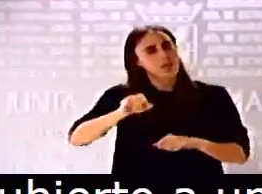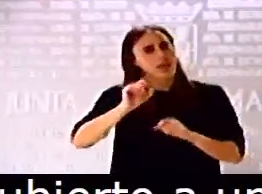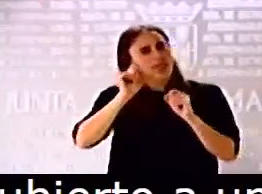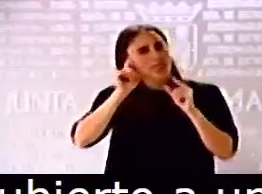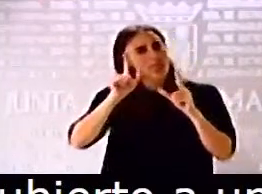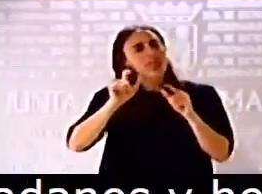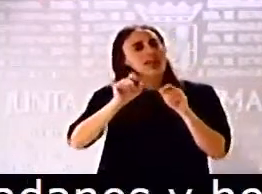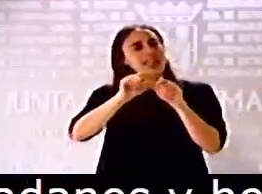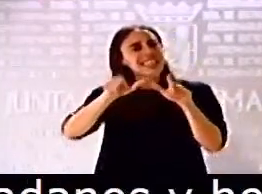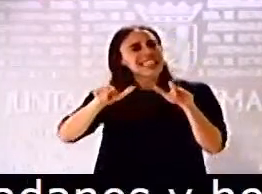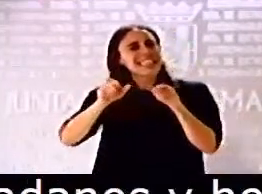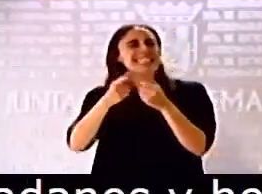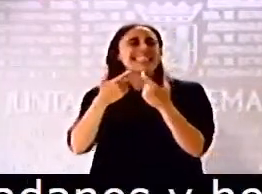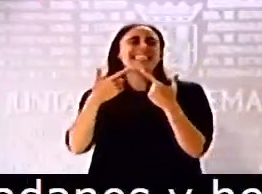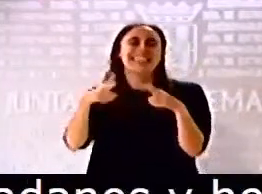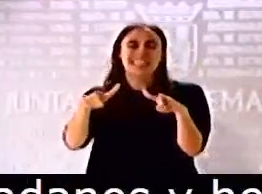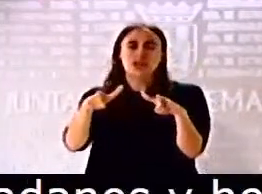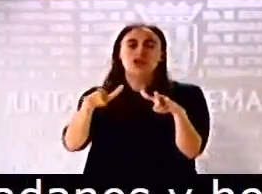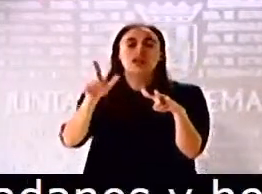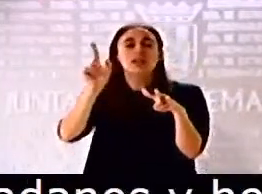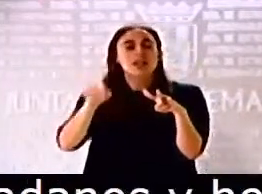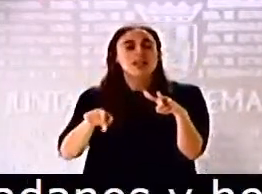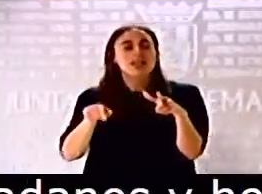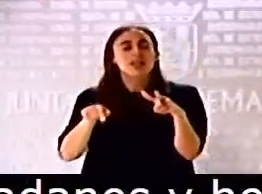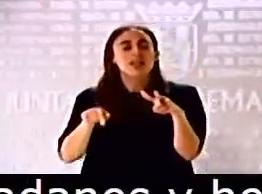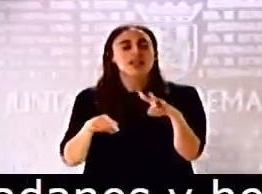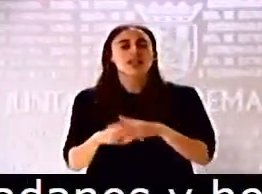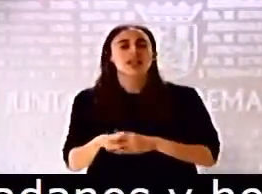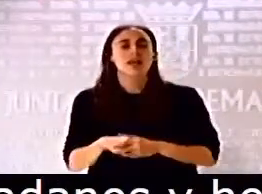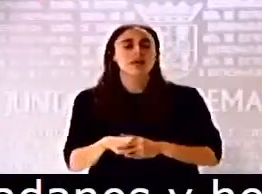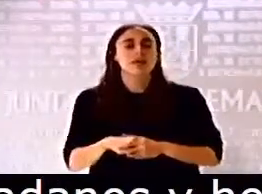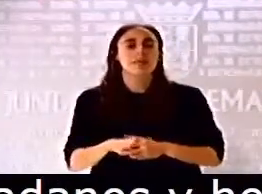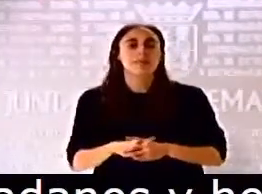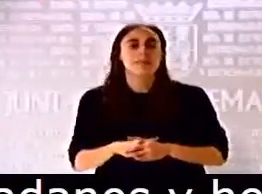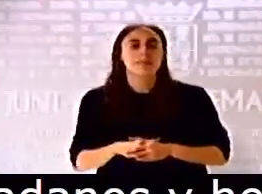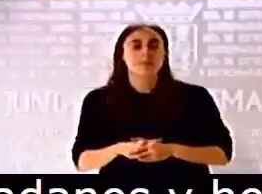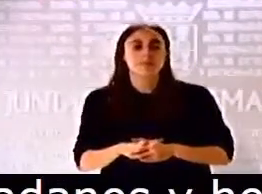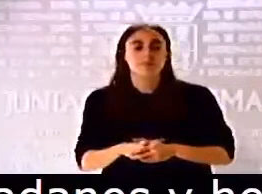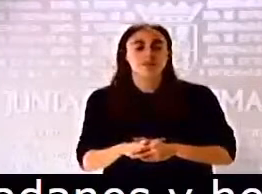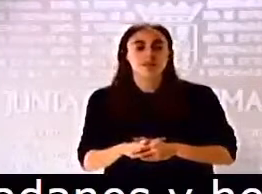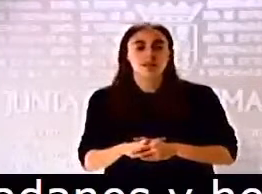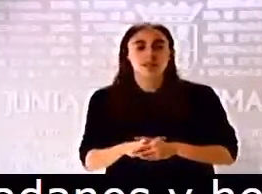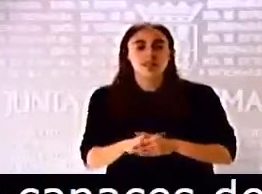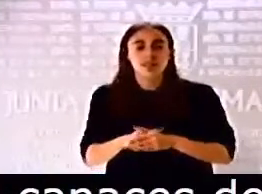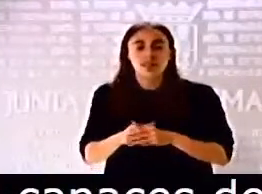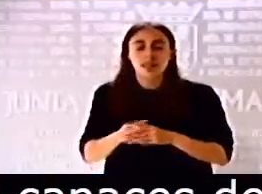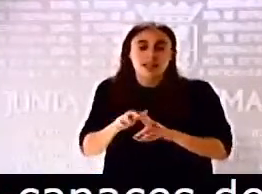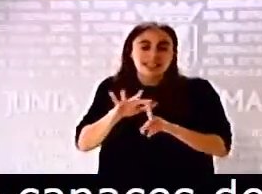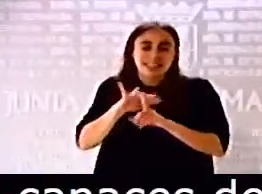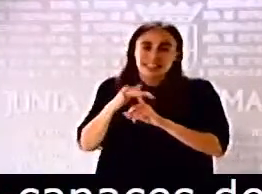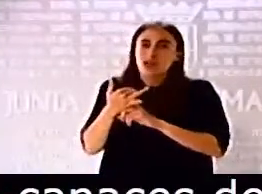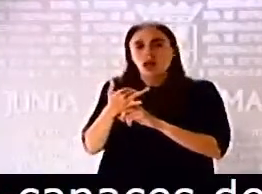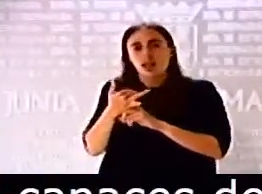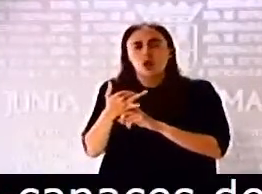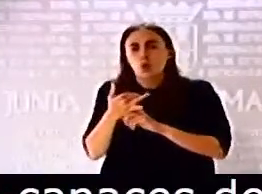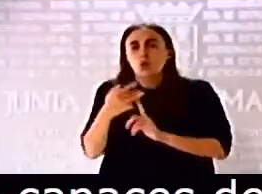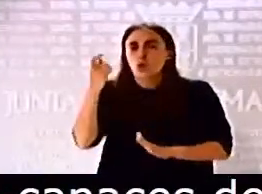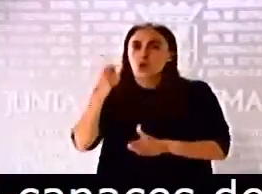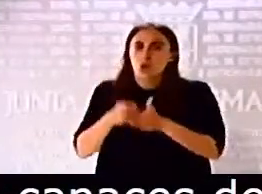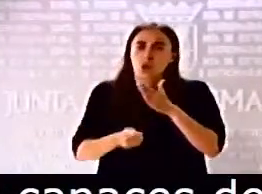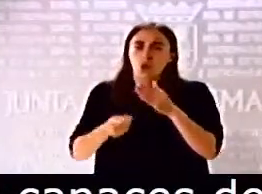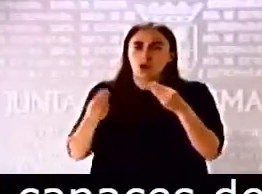que incluso son capaces de aportar, en esas circunstancias tan malas que están